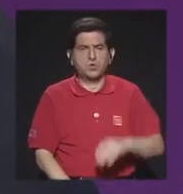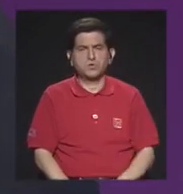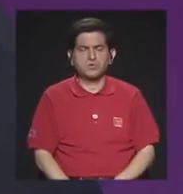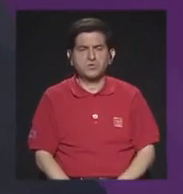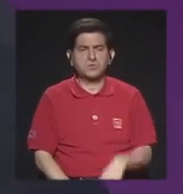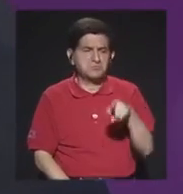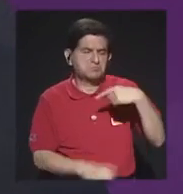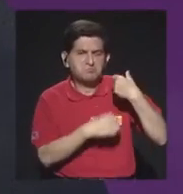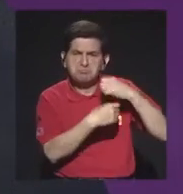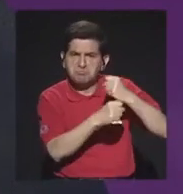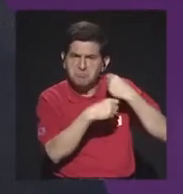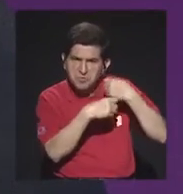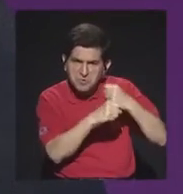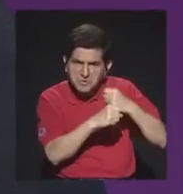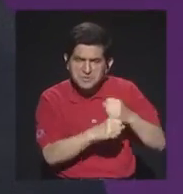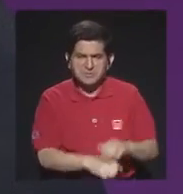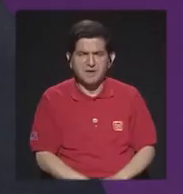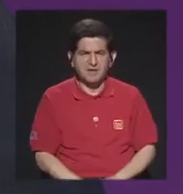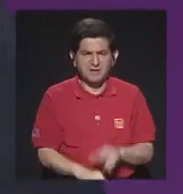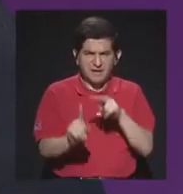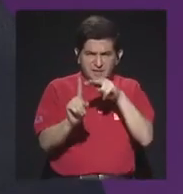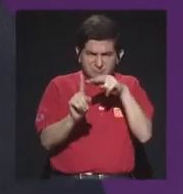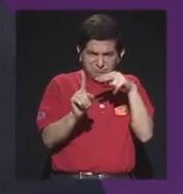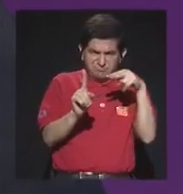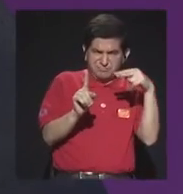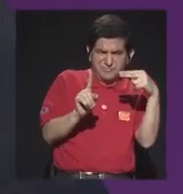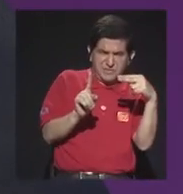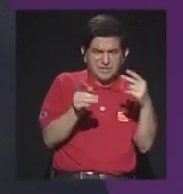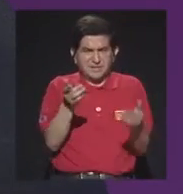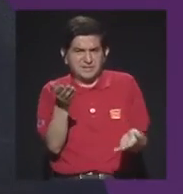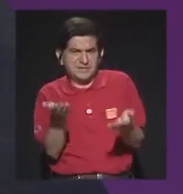gobiernos locales, esa mirada